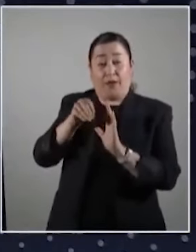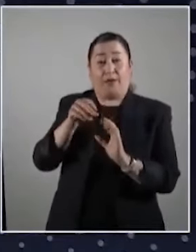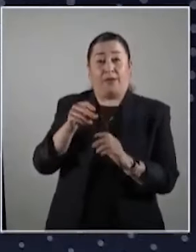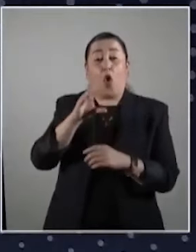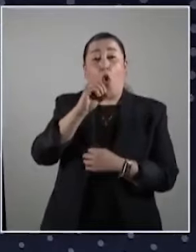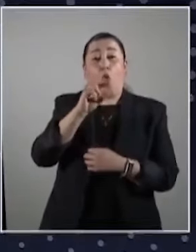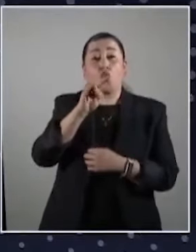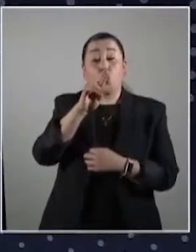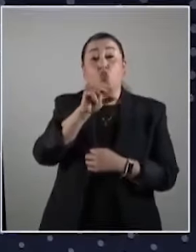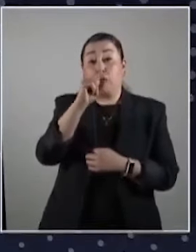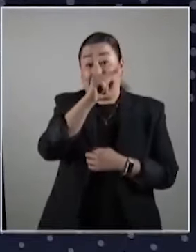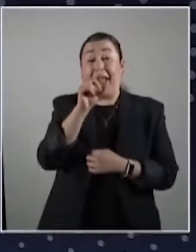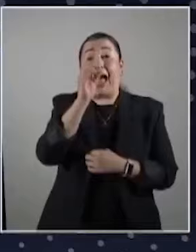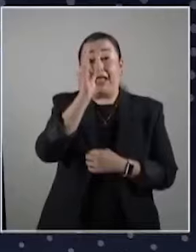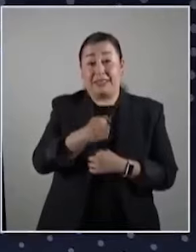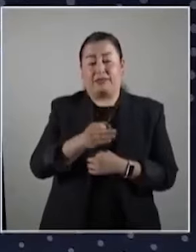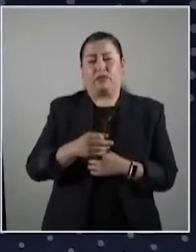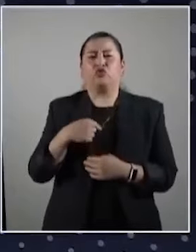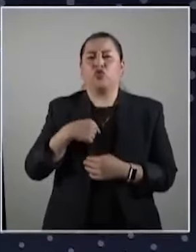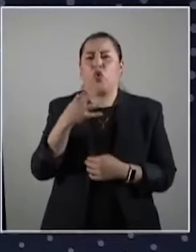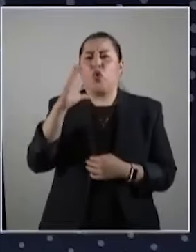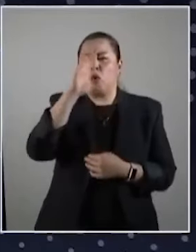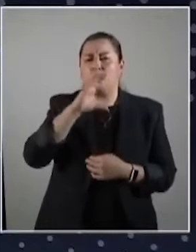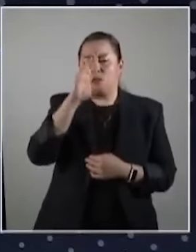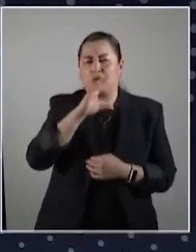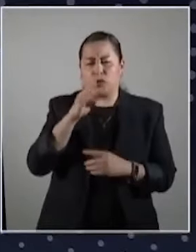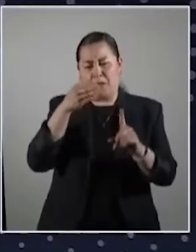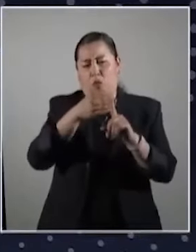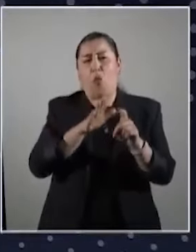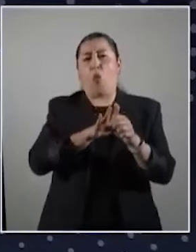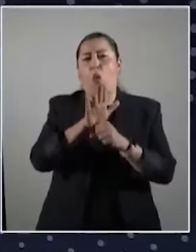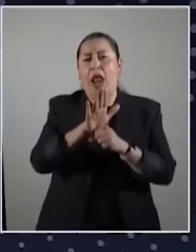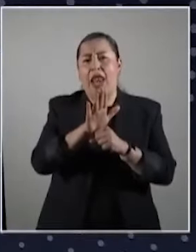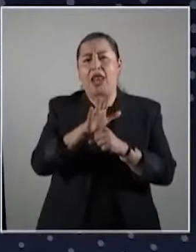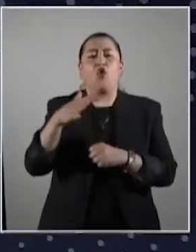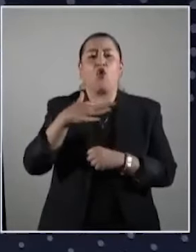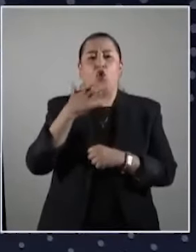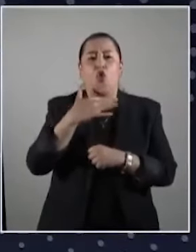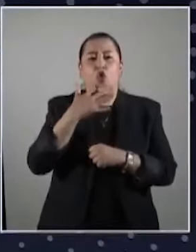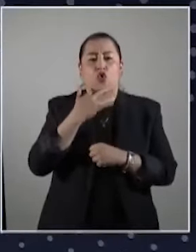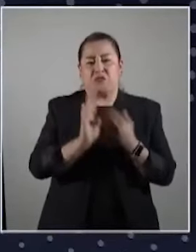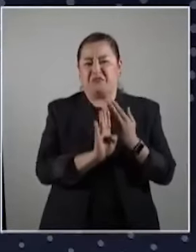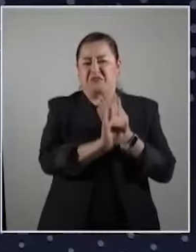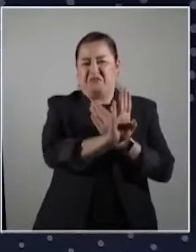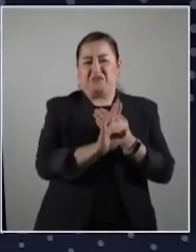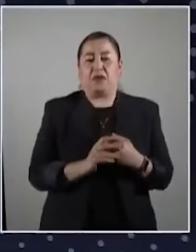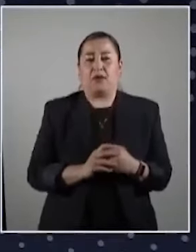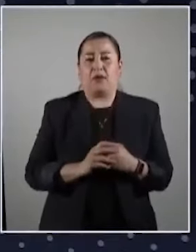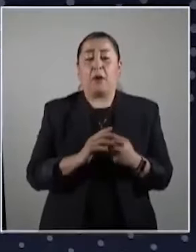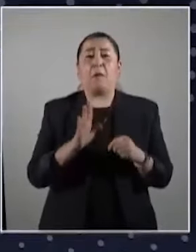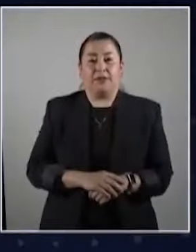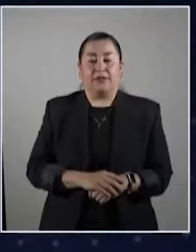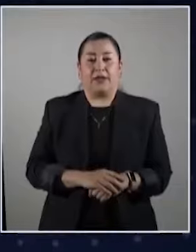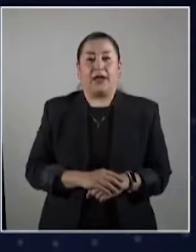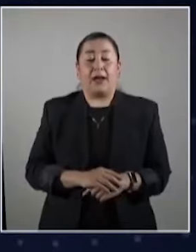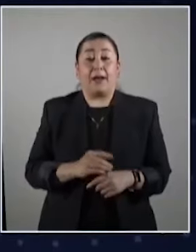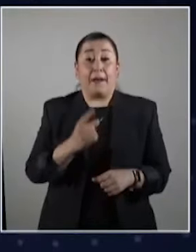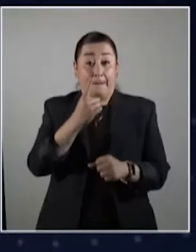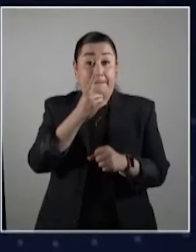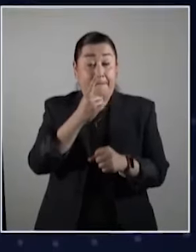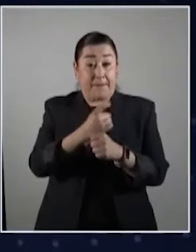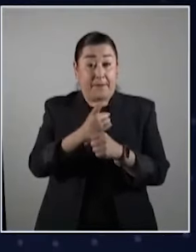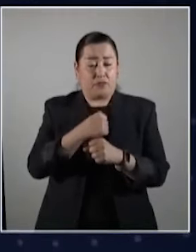eh qué buscaré como alcaldesa el el combate a la corrupción como está propuesto en los proyectos primero que